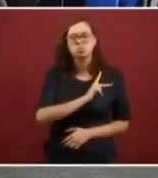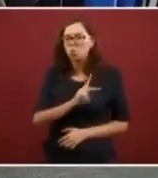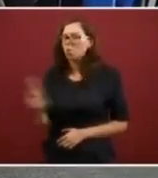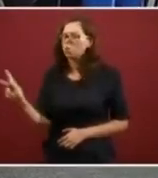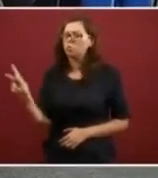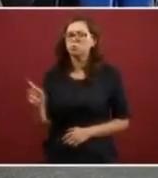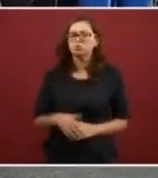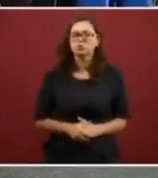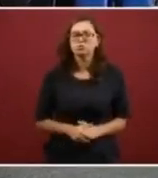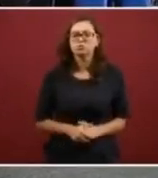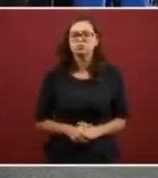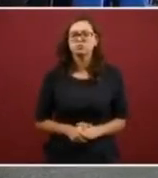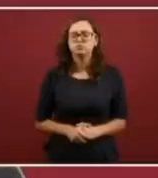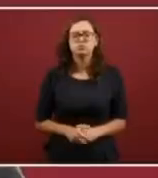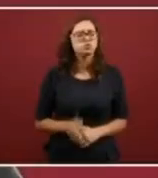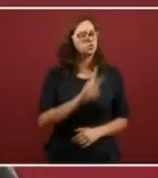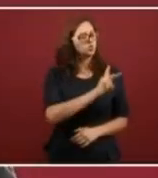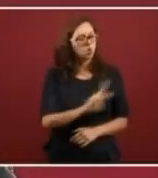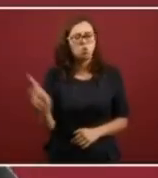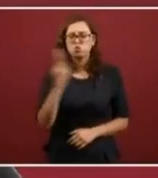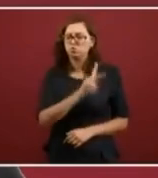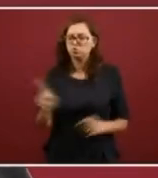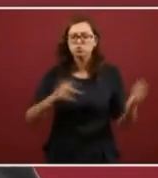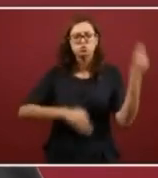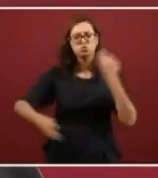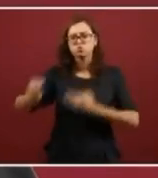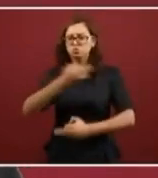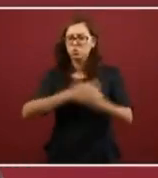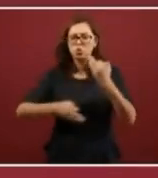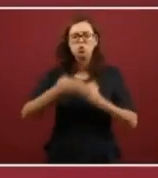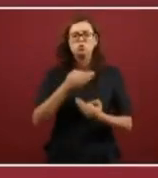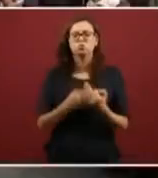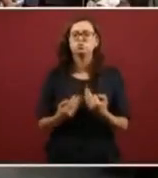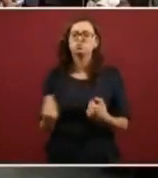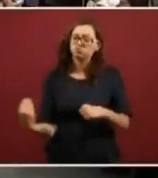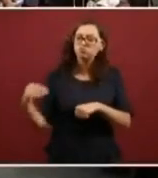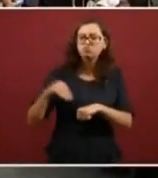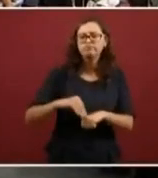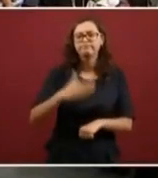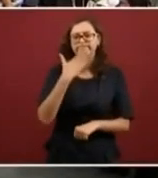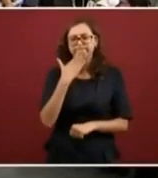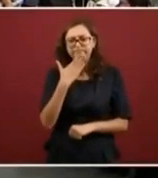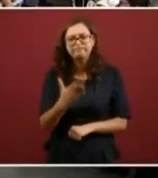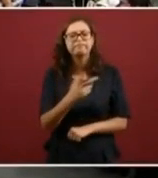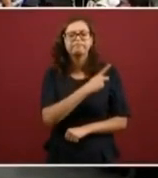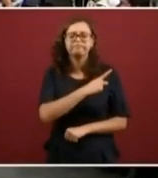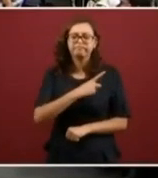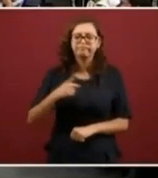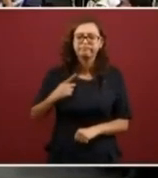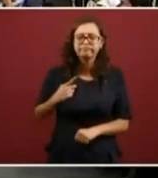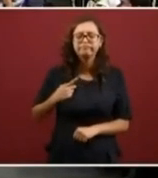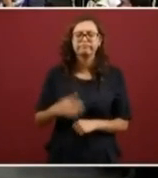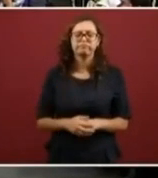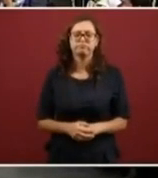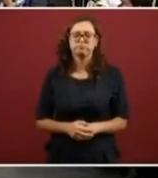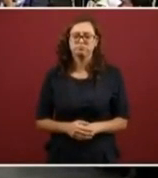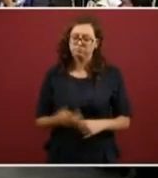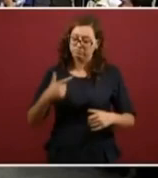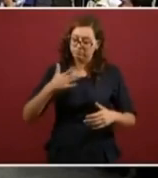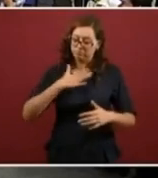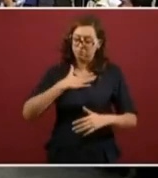a todos. Sí, todos tenemos que portarnos bien y